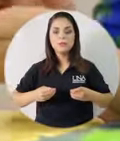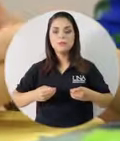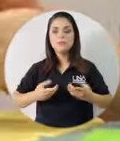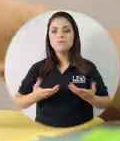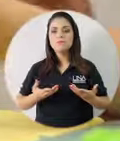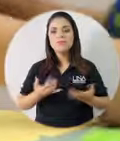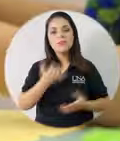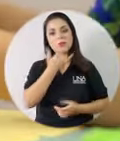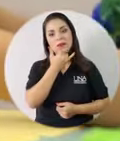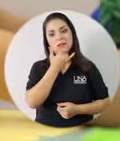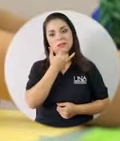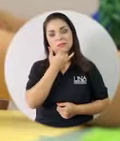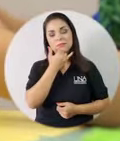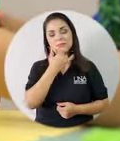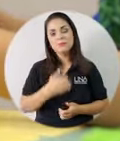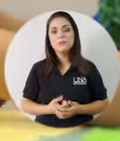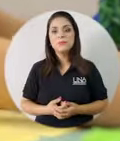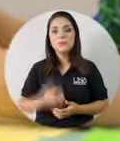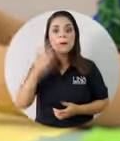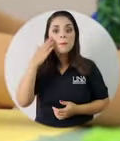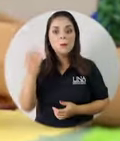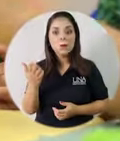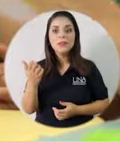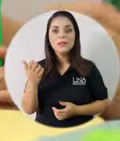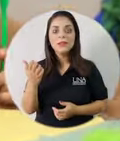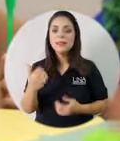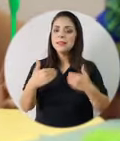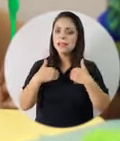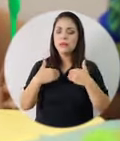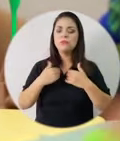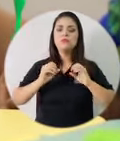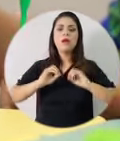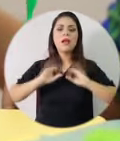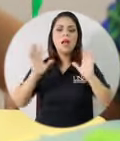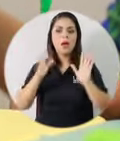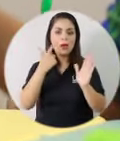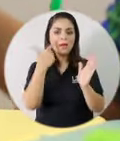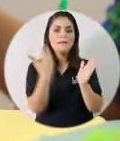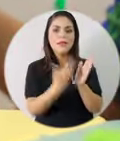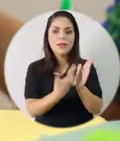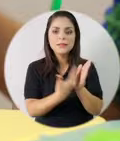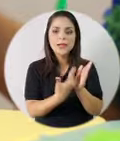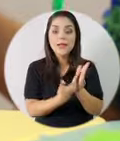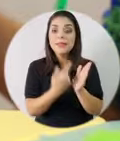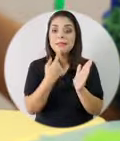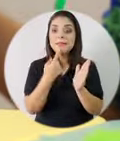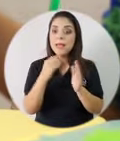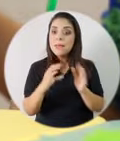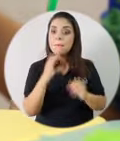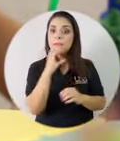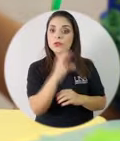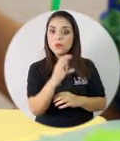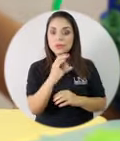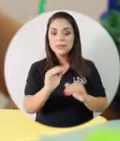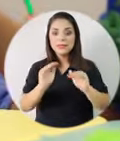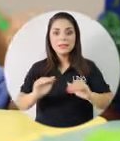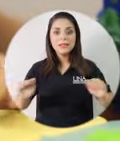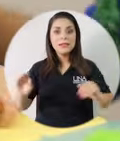abiertamente equivocadas, precisamente porque contamos con abundante evidencia que señala que la inversión en niñez y adolescencia se paga